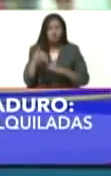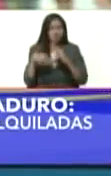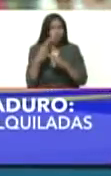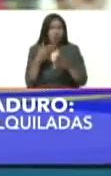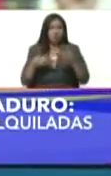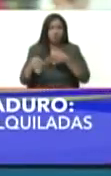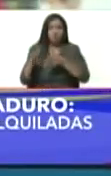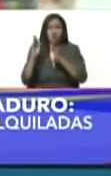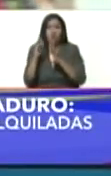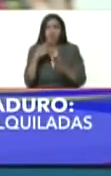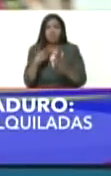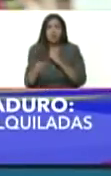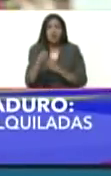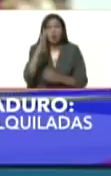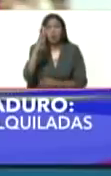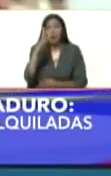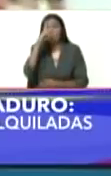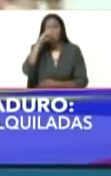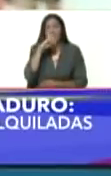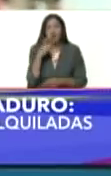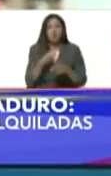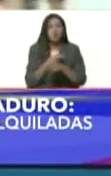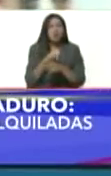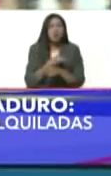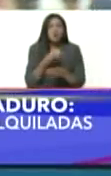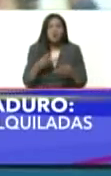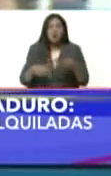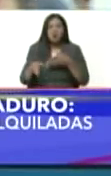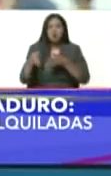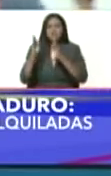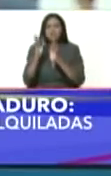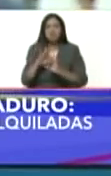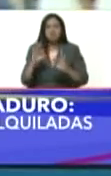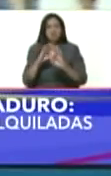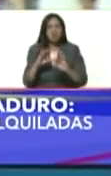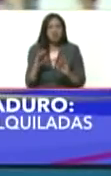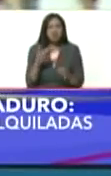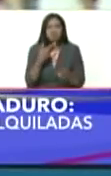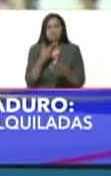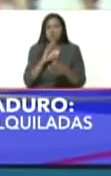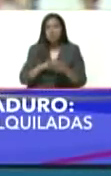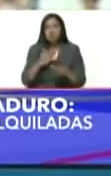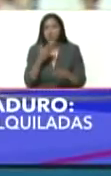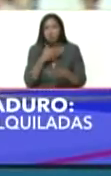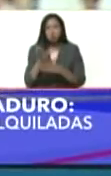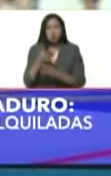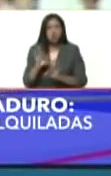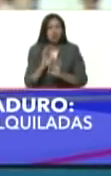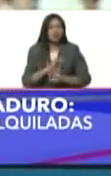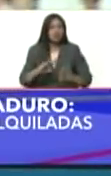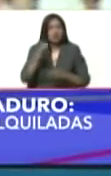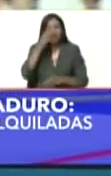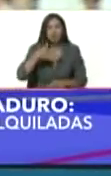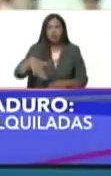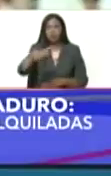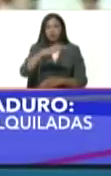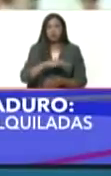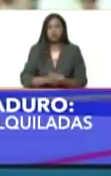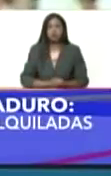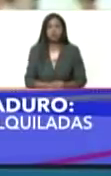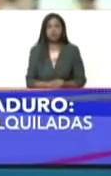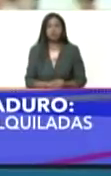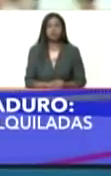se le van a ir sus 4 años de gobierno y no va a construir ni una vivienda porque no les importa al pueblo.